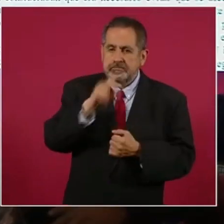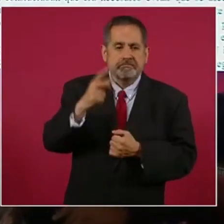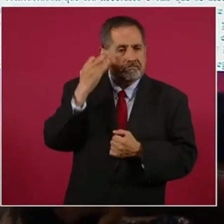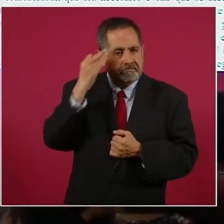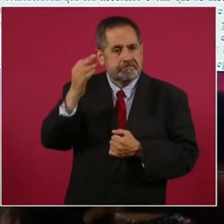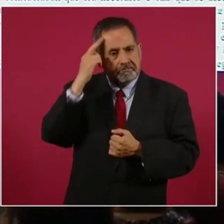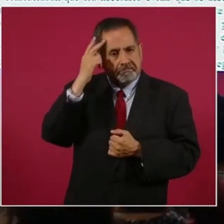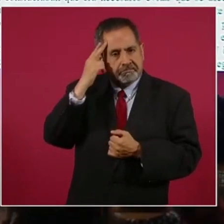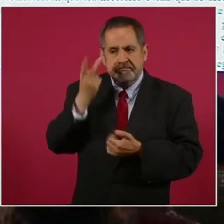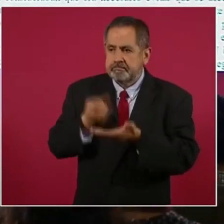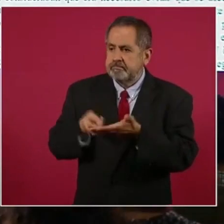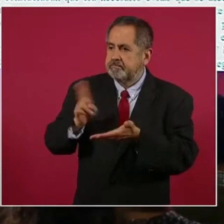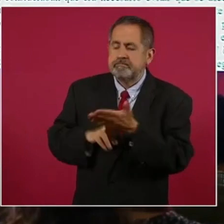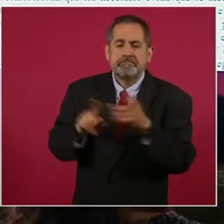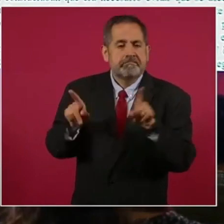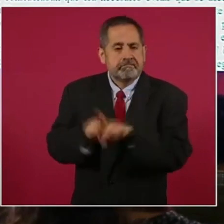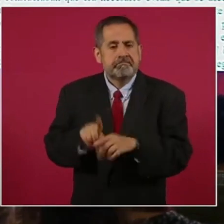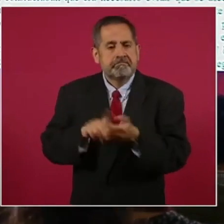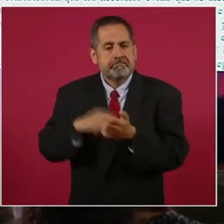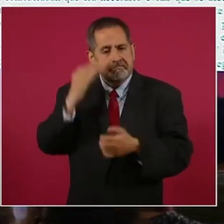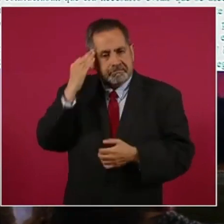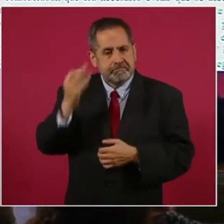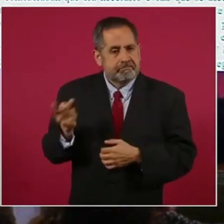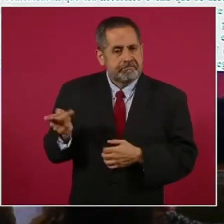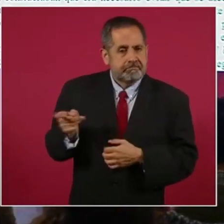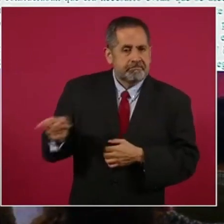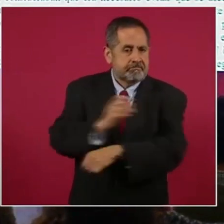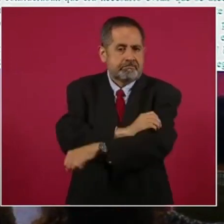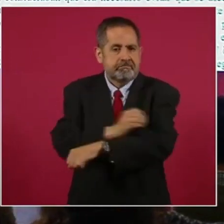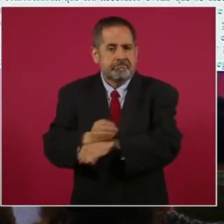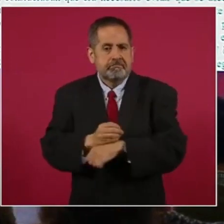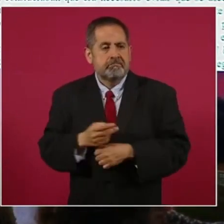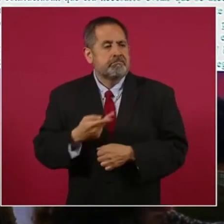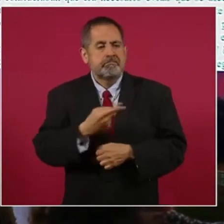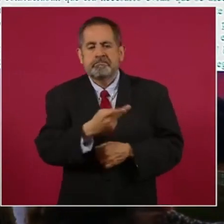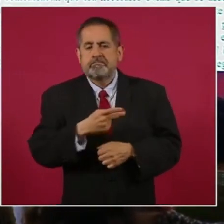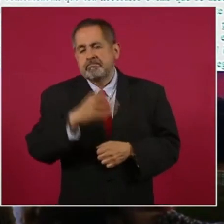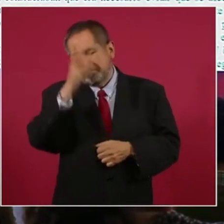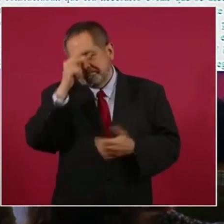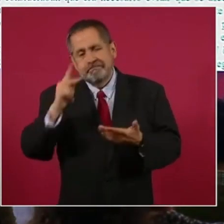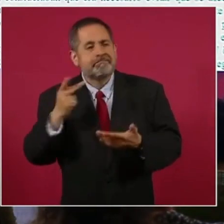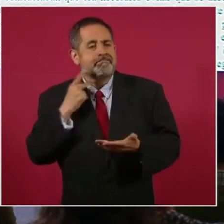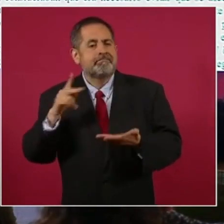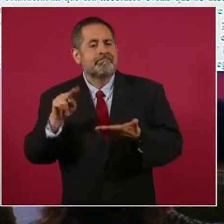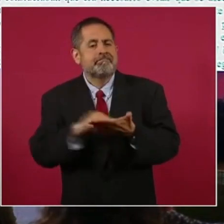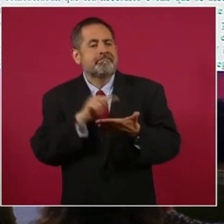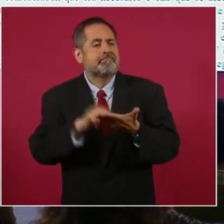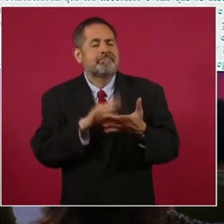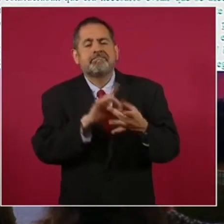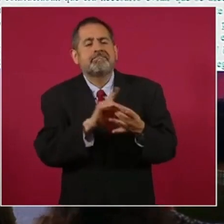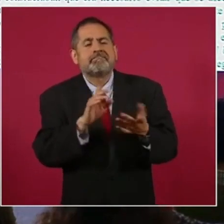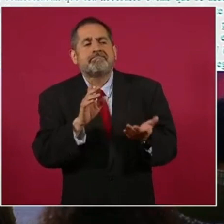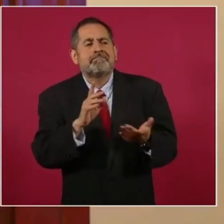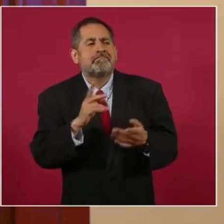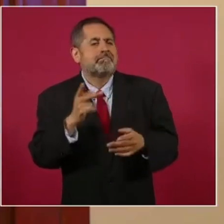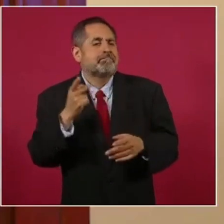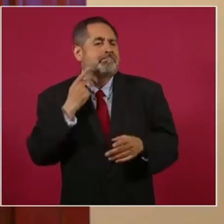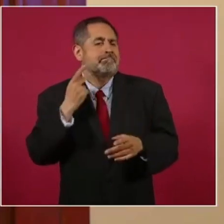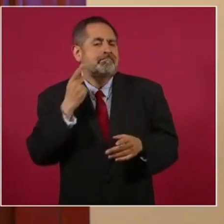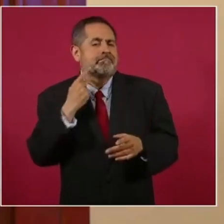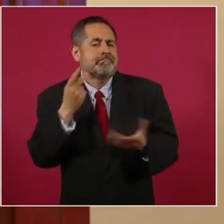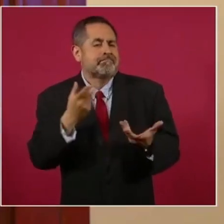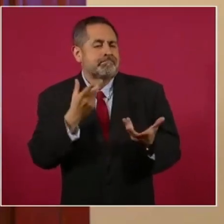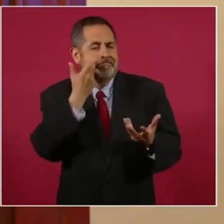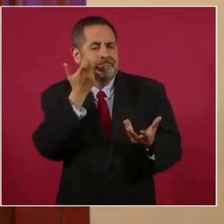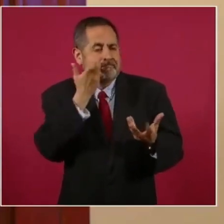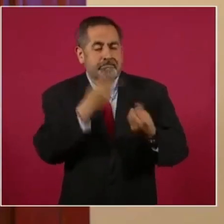Fue un acuerdo político. Ya estaba el 17, pero siguieron dominando